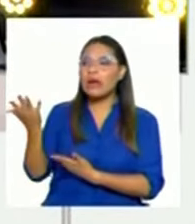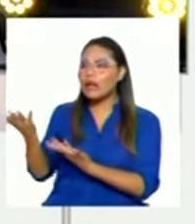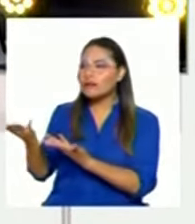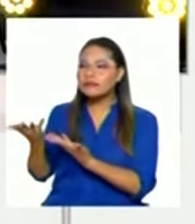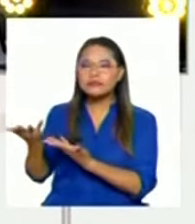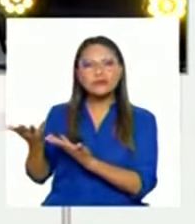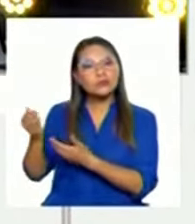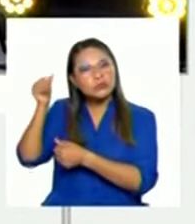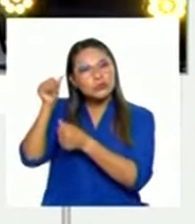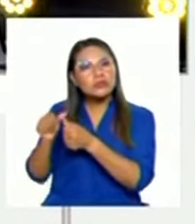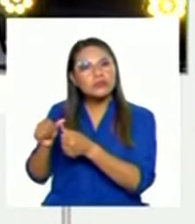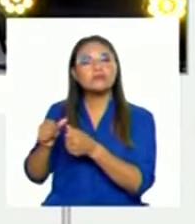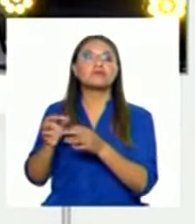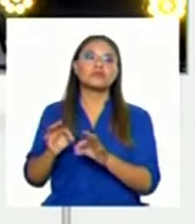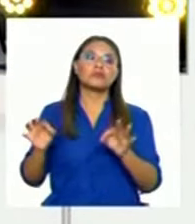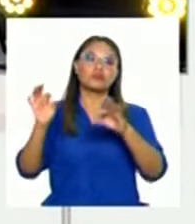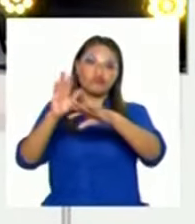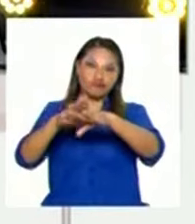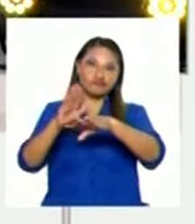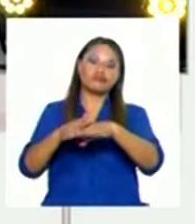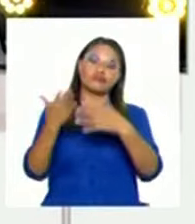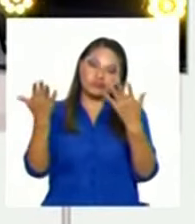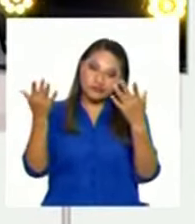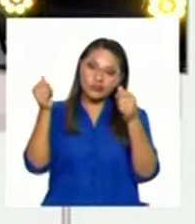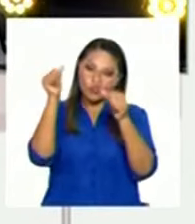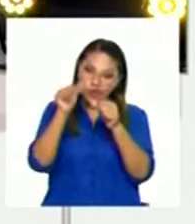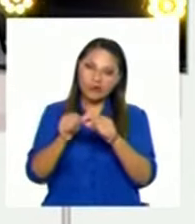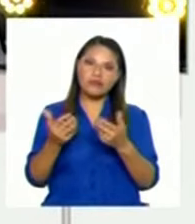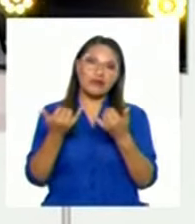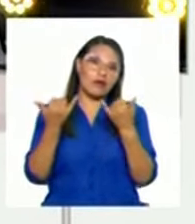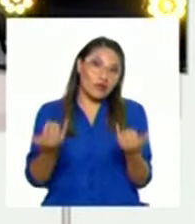Detalle importante para considerar a partir de ahora. Bueno,